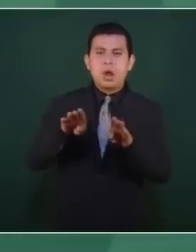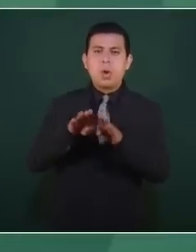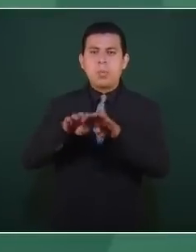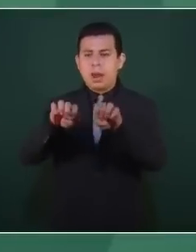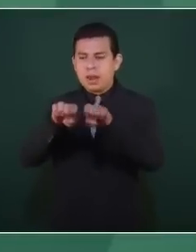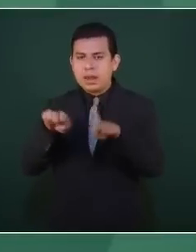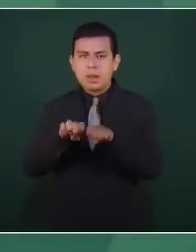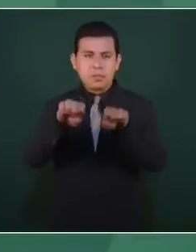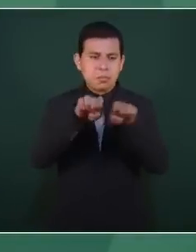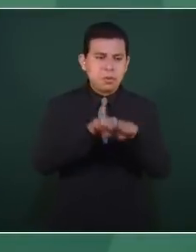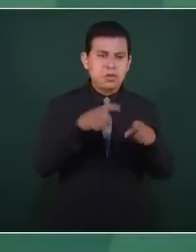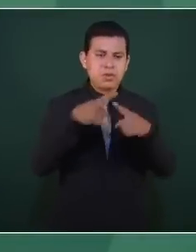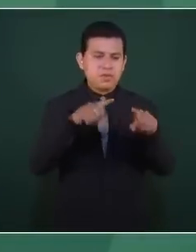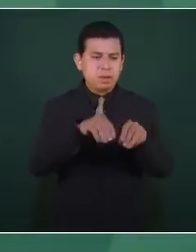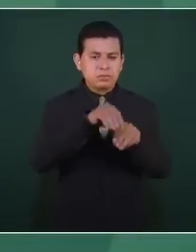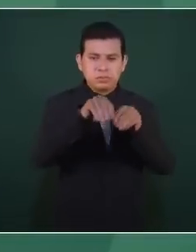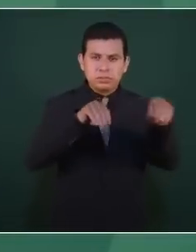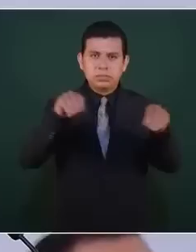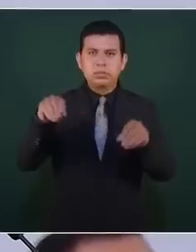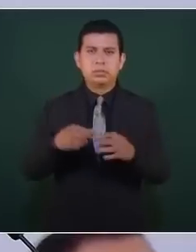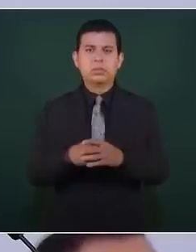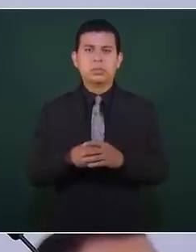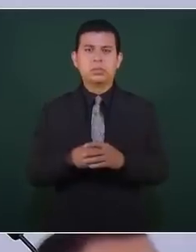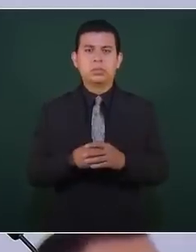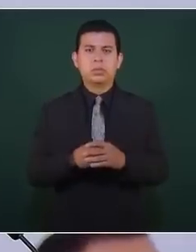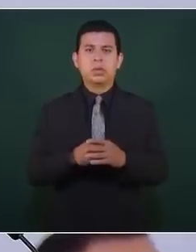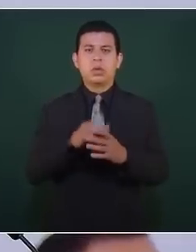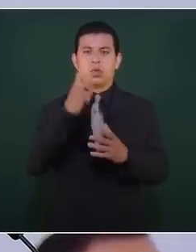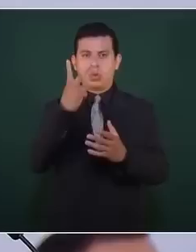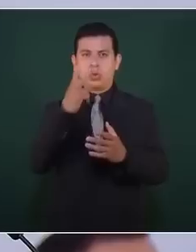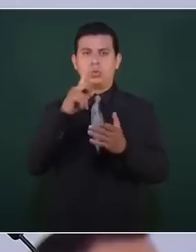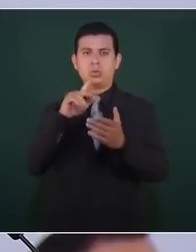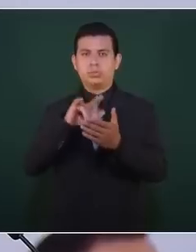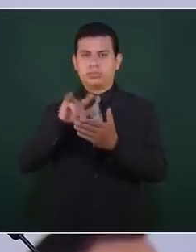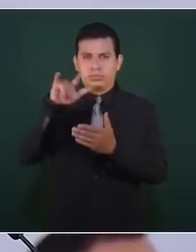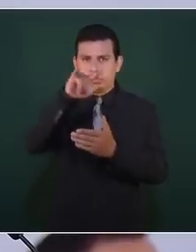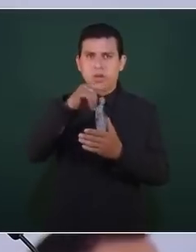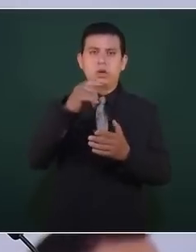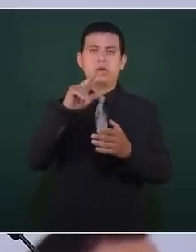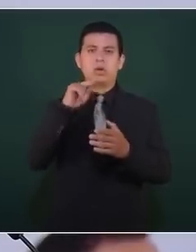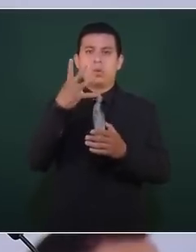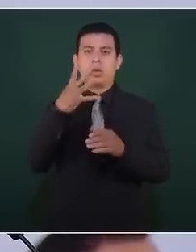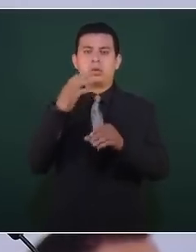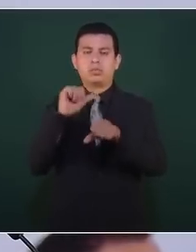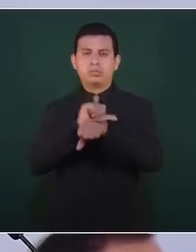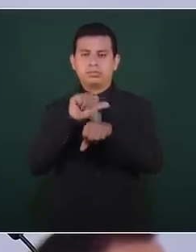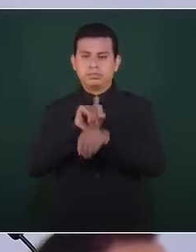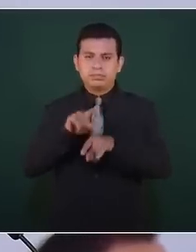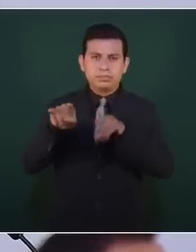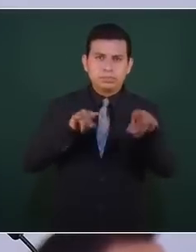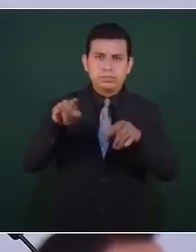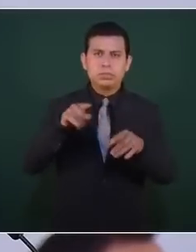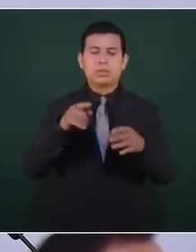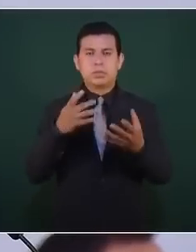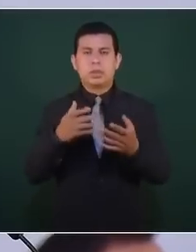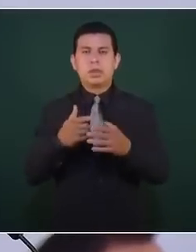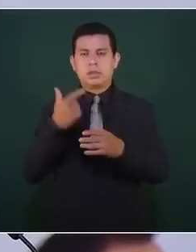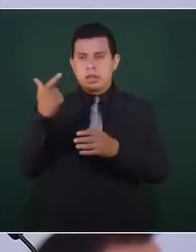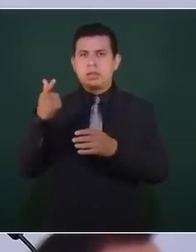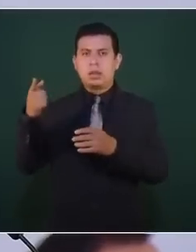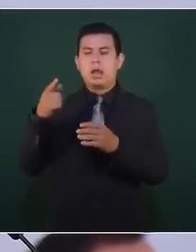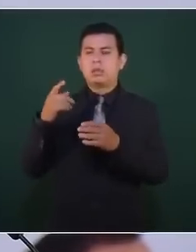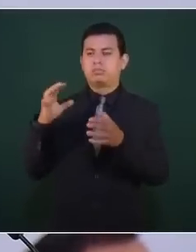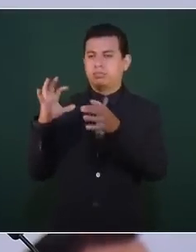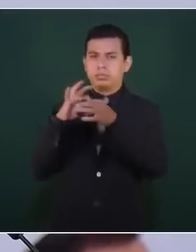han empleado 2 aeronaves, 84 vehículos, 100 elementos entre SEDENA, SEMAR